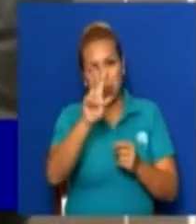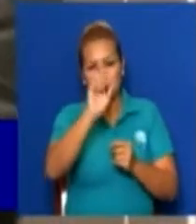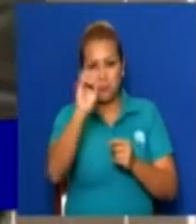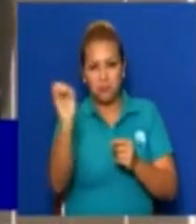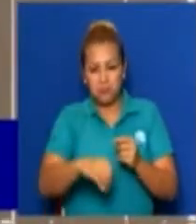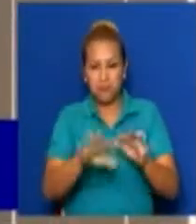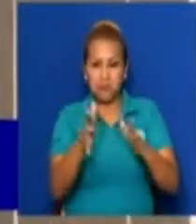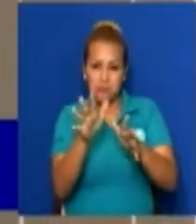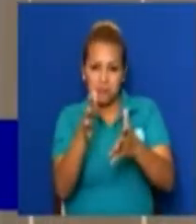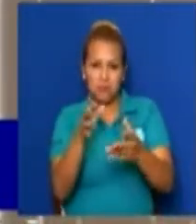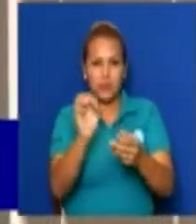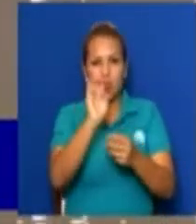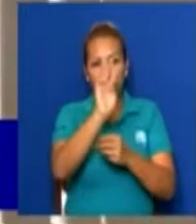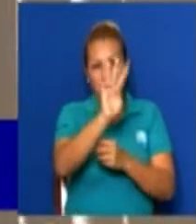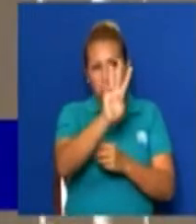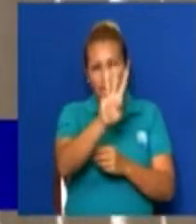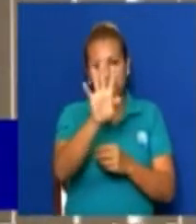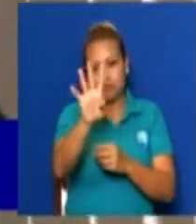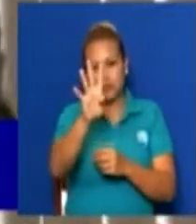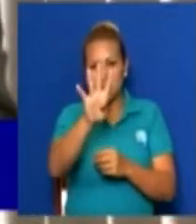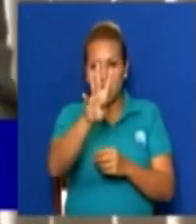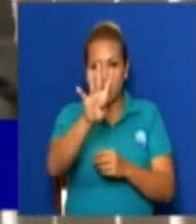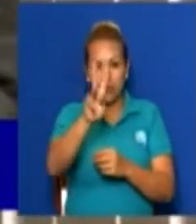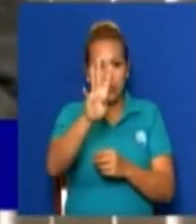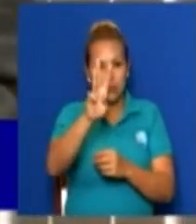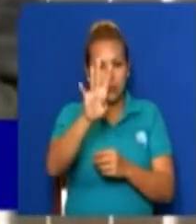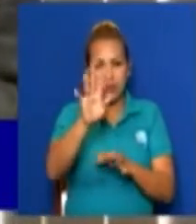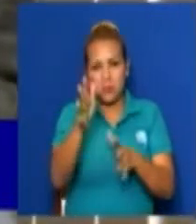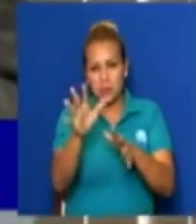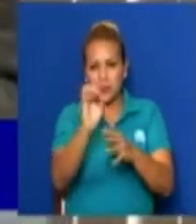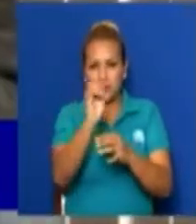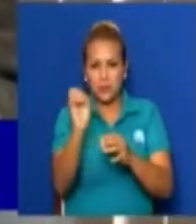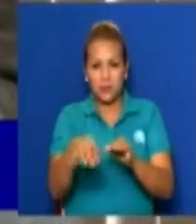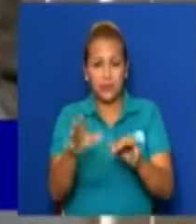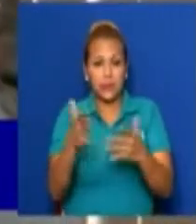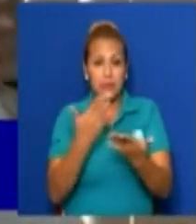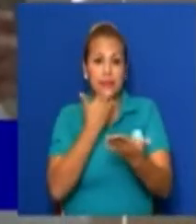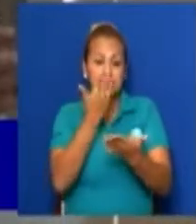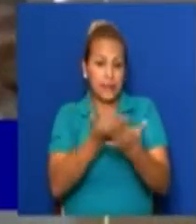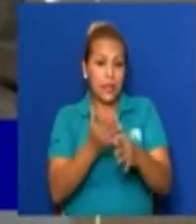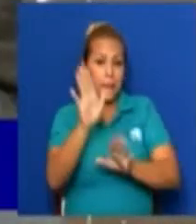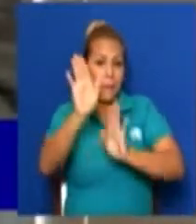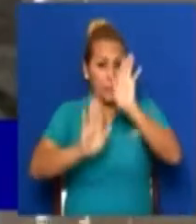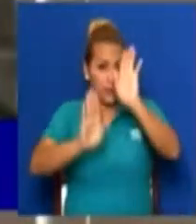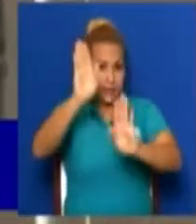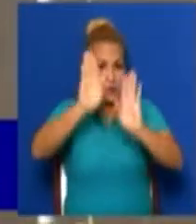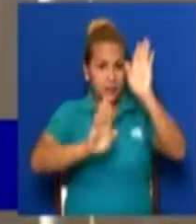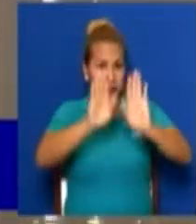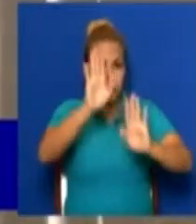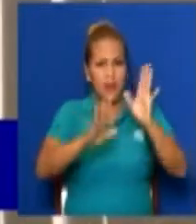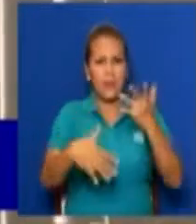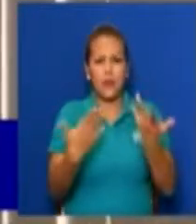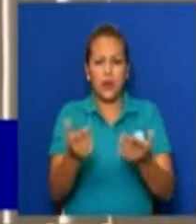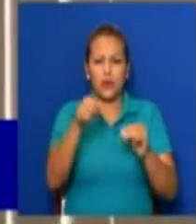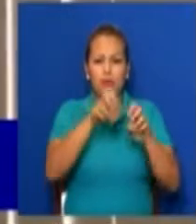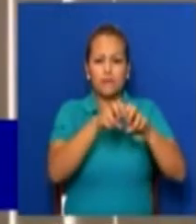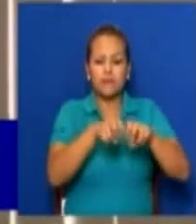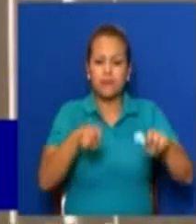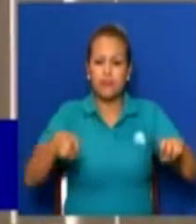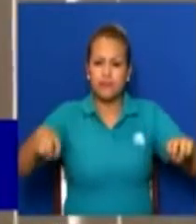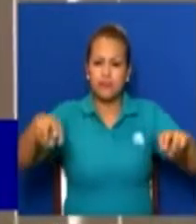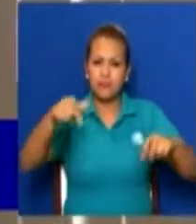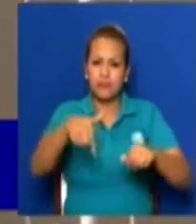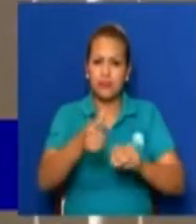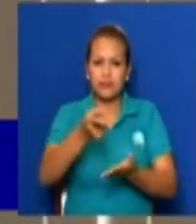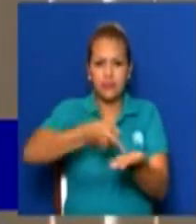42-43% aproximadamente, gracias a la participación de la bancada sandinista, ¿verdad? Porque ese